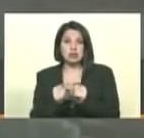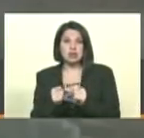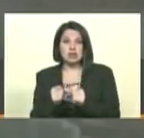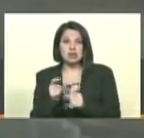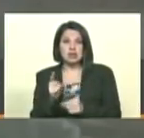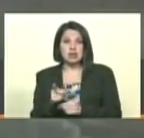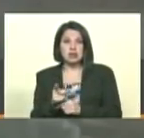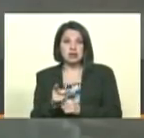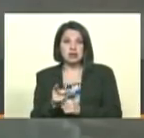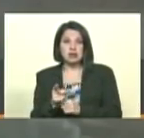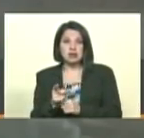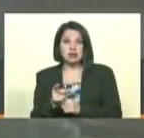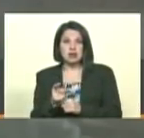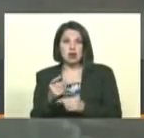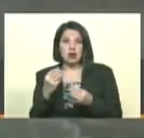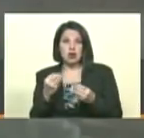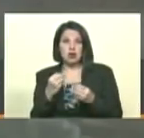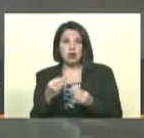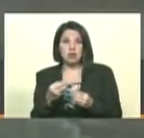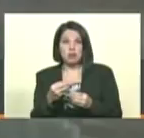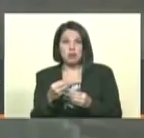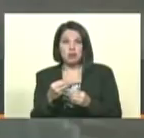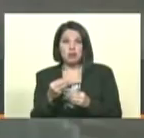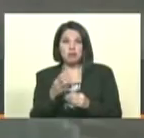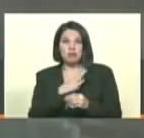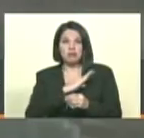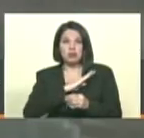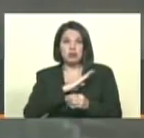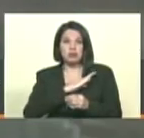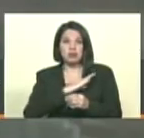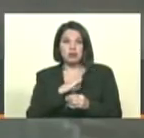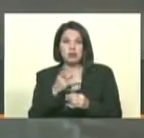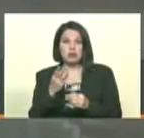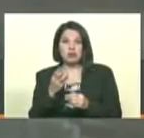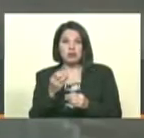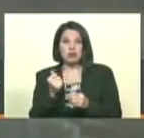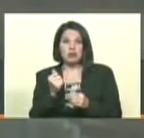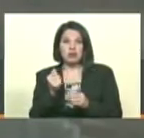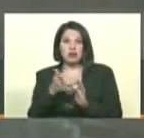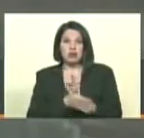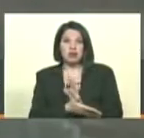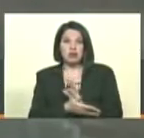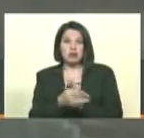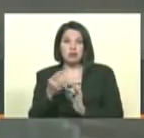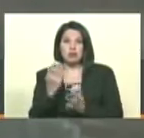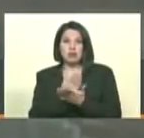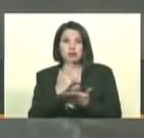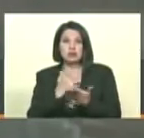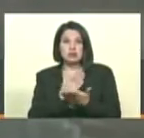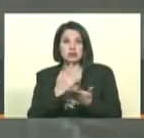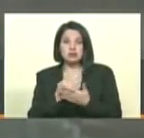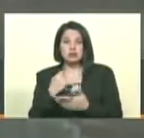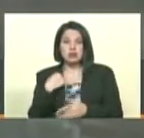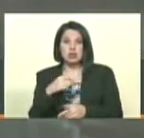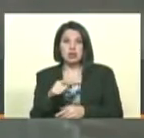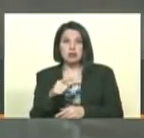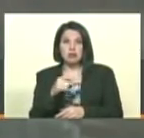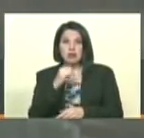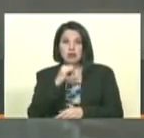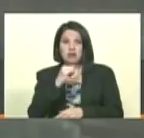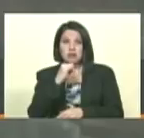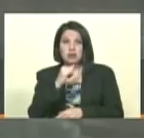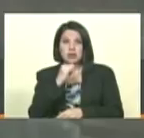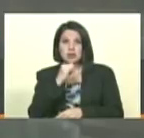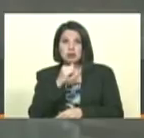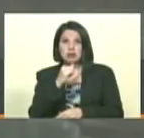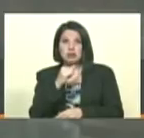Aunque no los mencionemos, siguen siendo parte de las garantías, así como siempre tenemos la información cifrada para